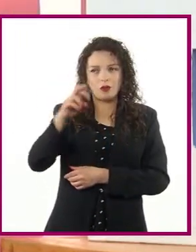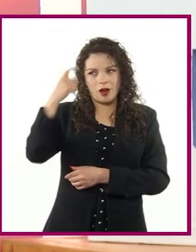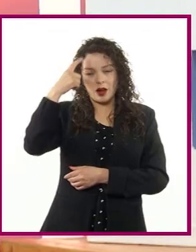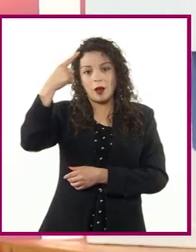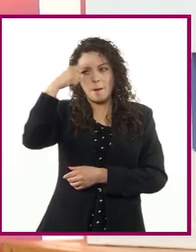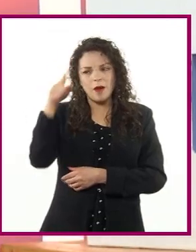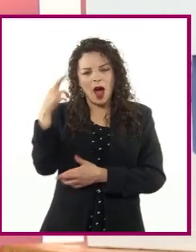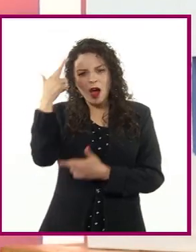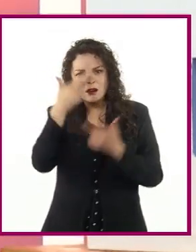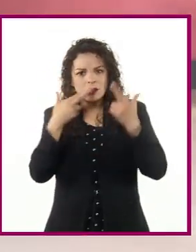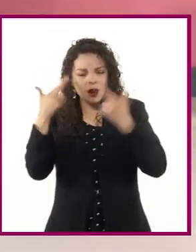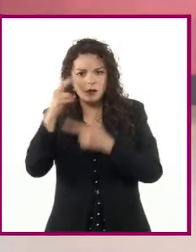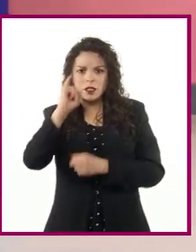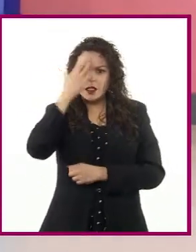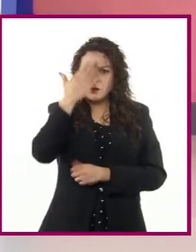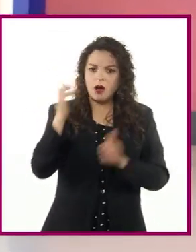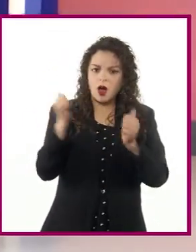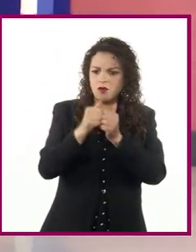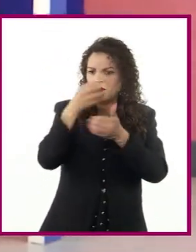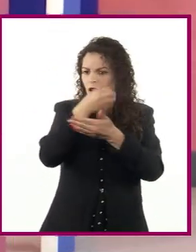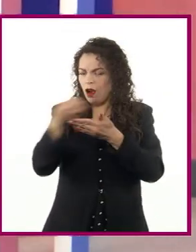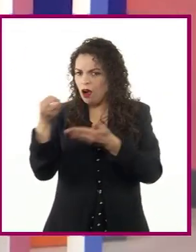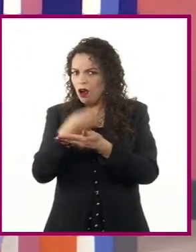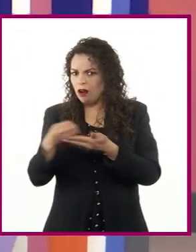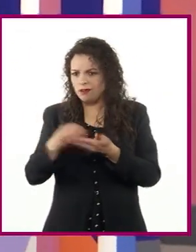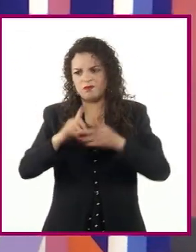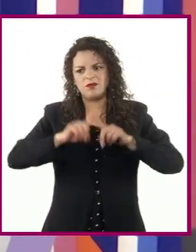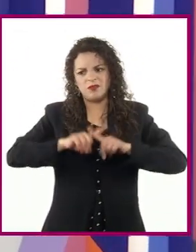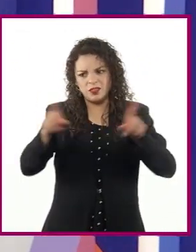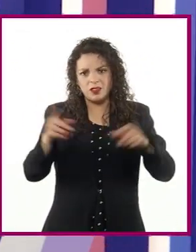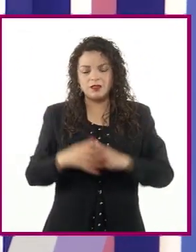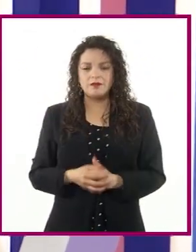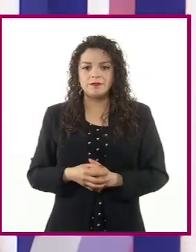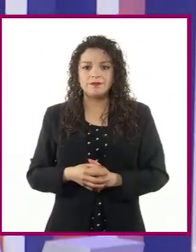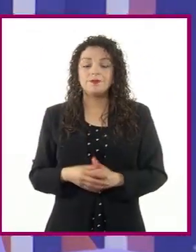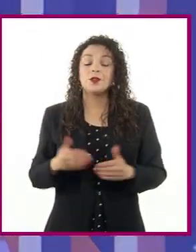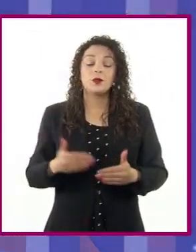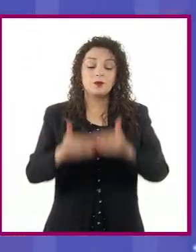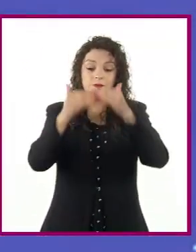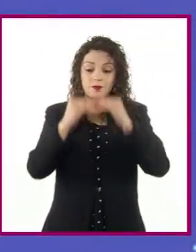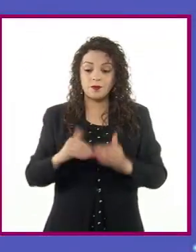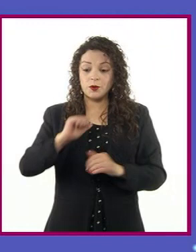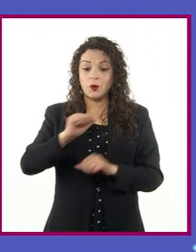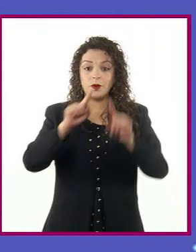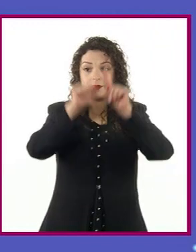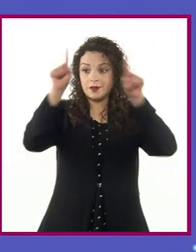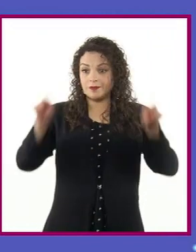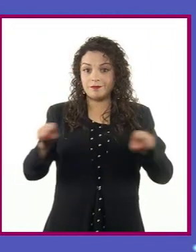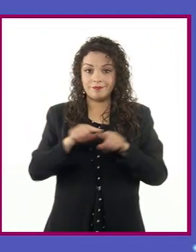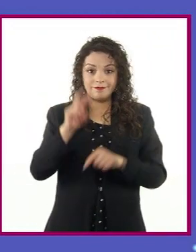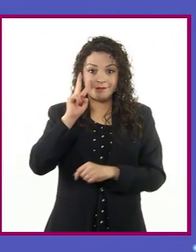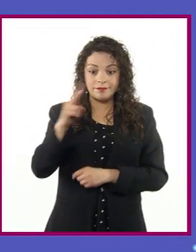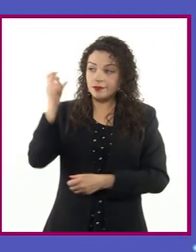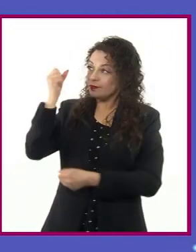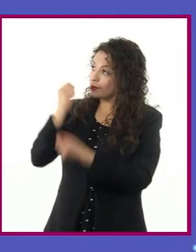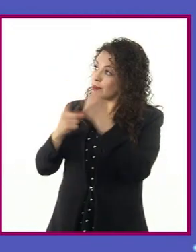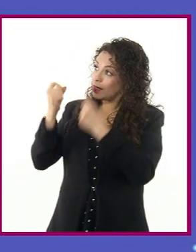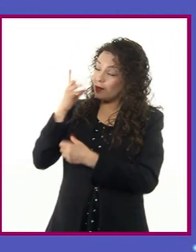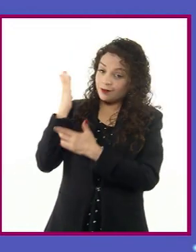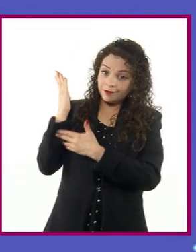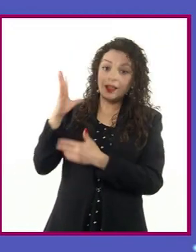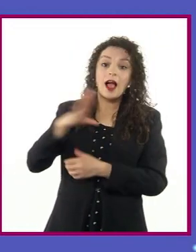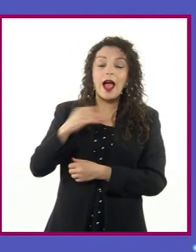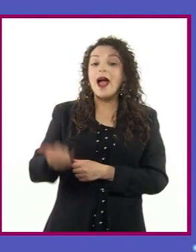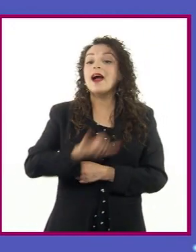composición gráfica y textual. En la siguiente viñeta podemos observar que los textos tienen algunos errores. Les pido que